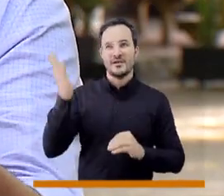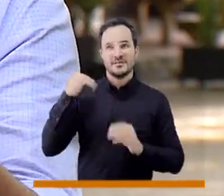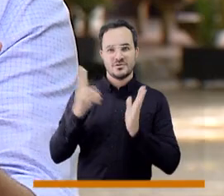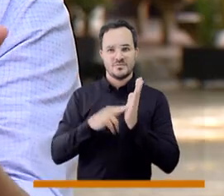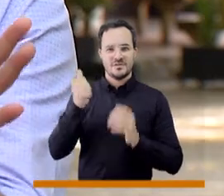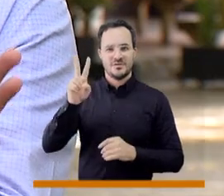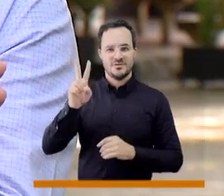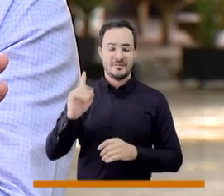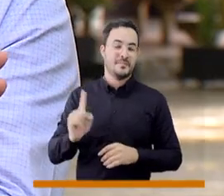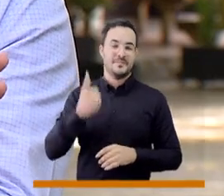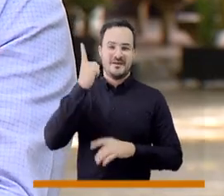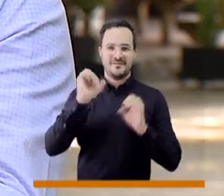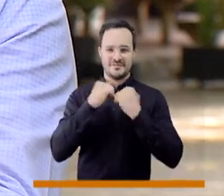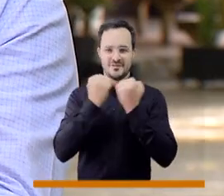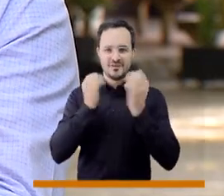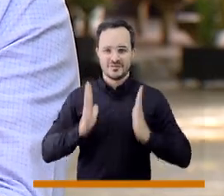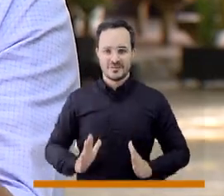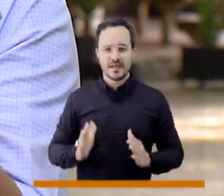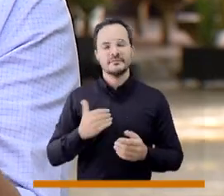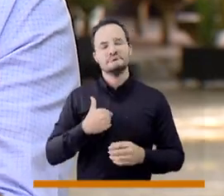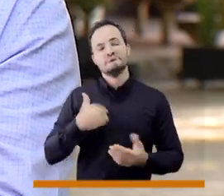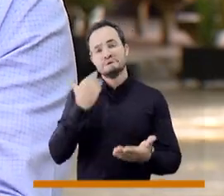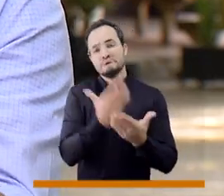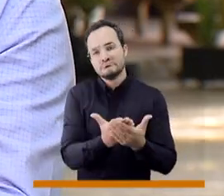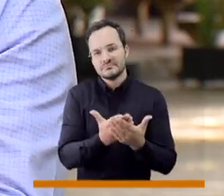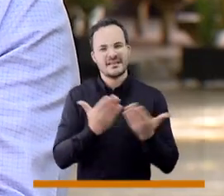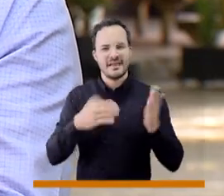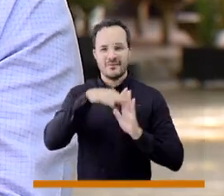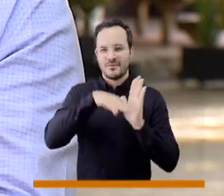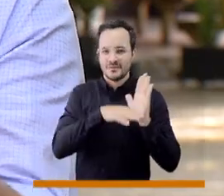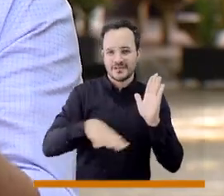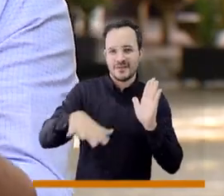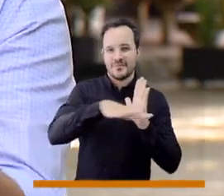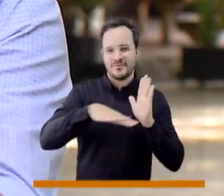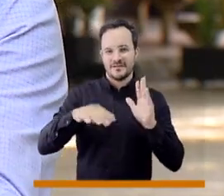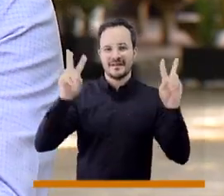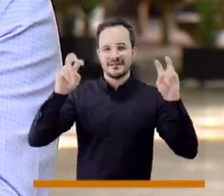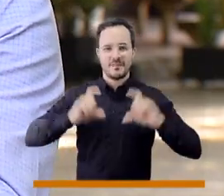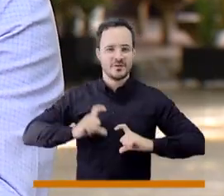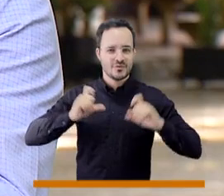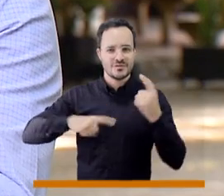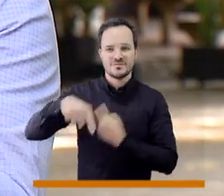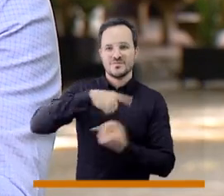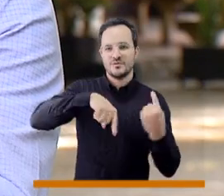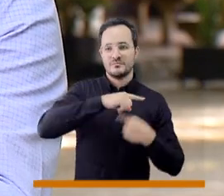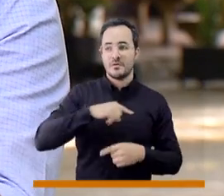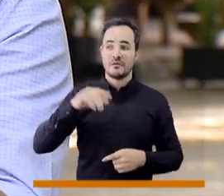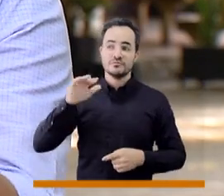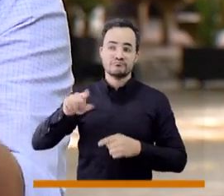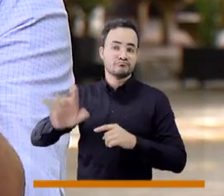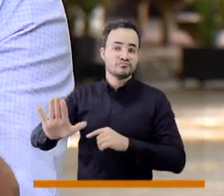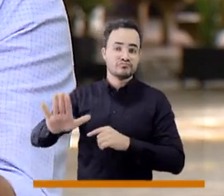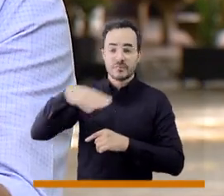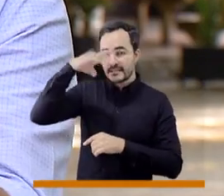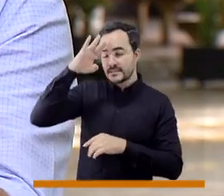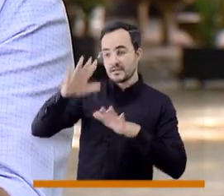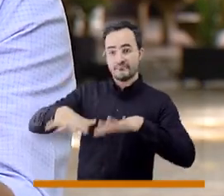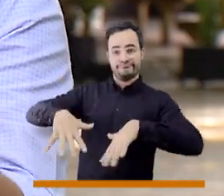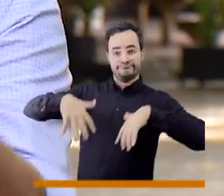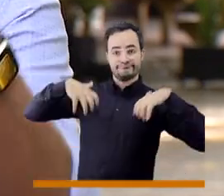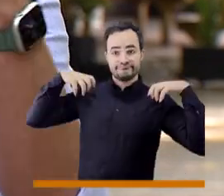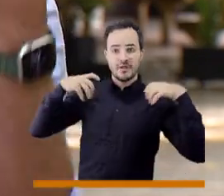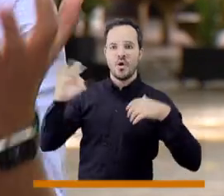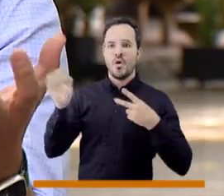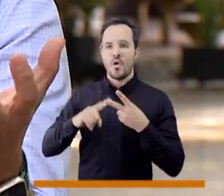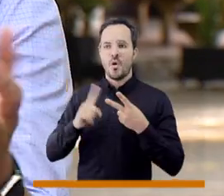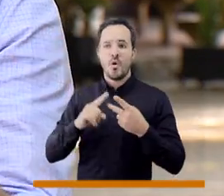mis primeros grandes acuerdos en el Consejo, en el año 2012, cuando llegué al Consejo, fue sacar adelante la política pública de turismo,